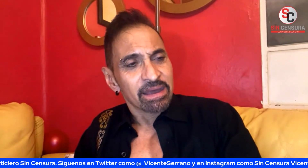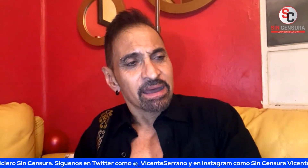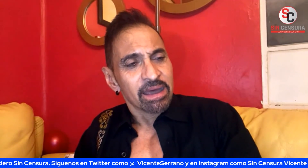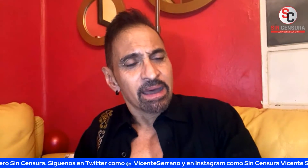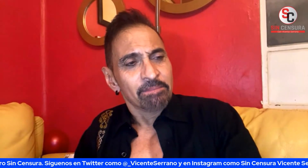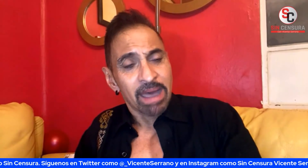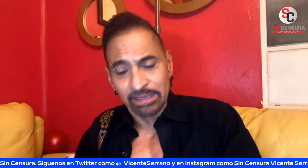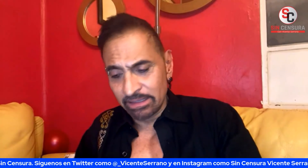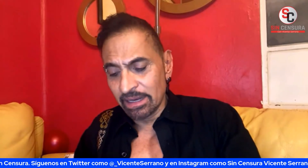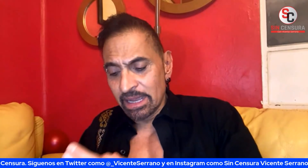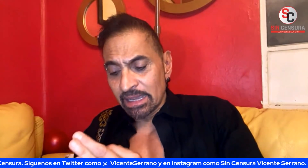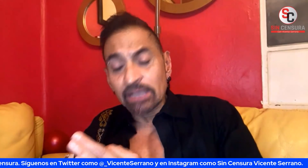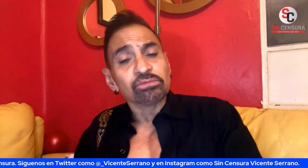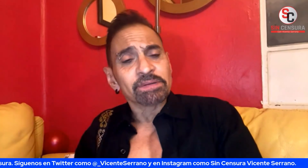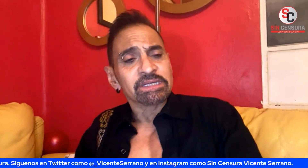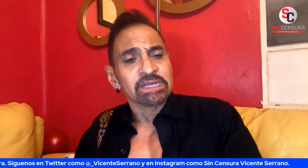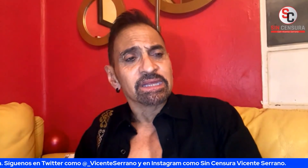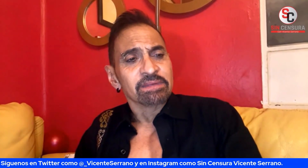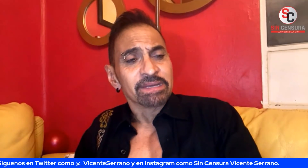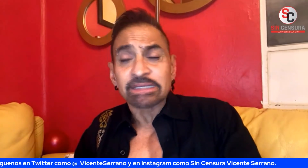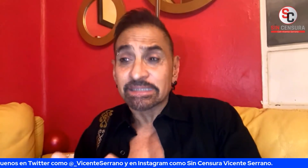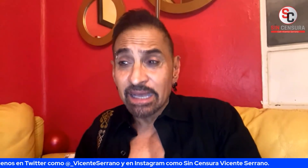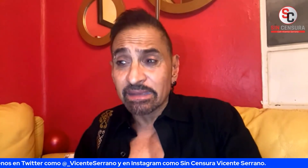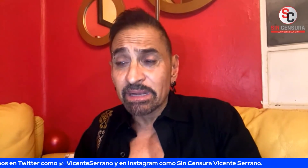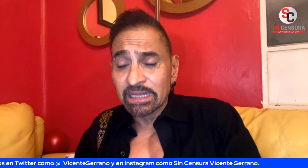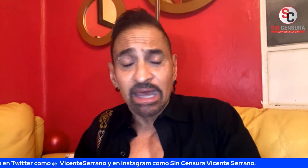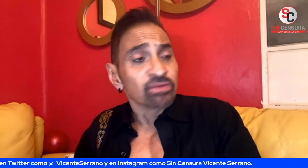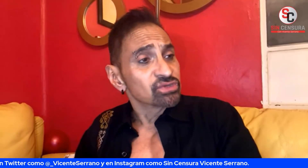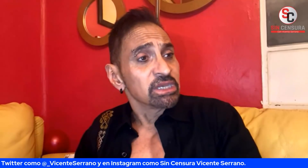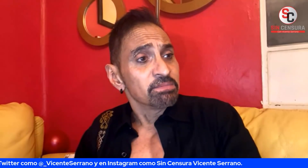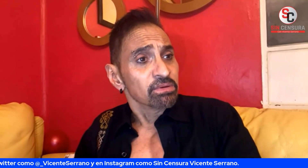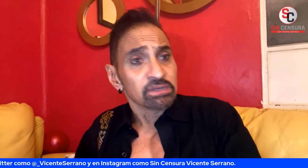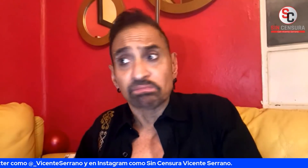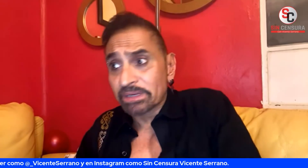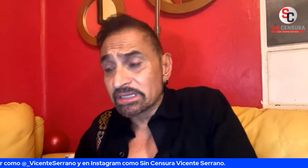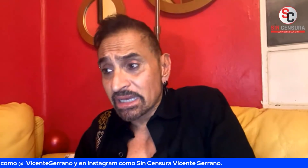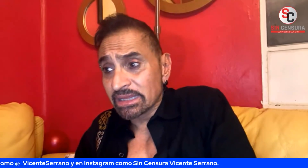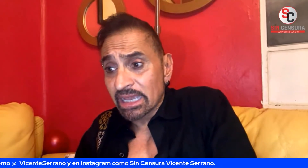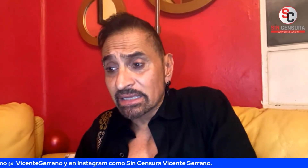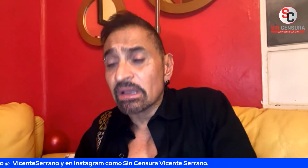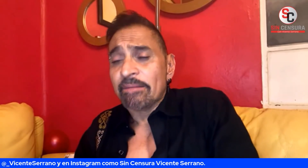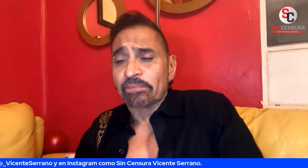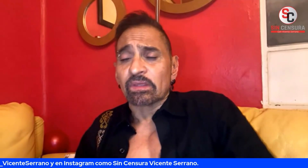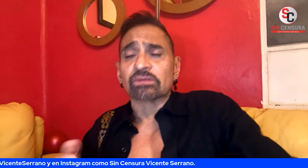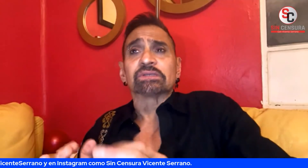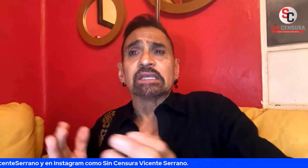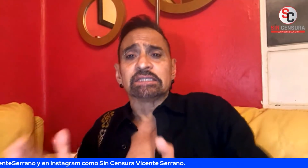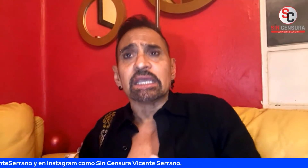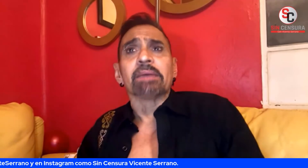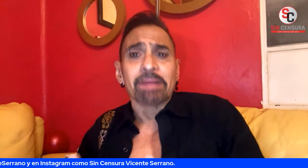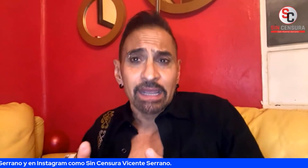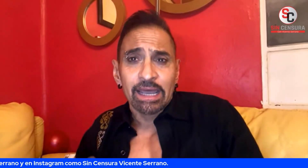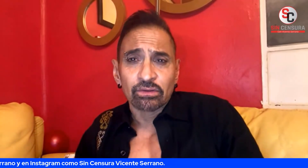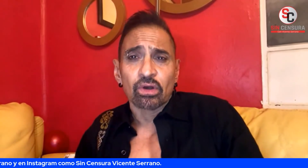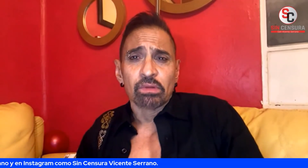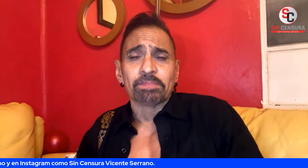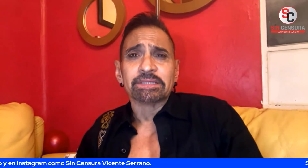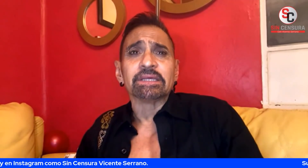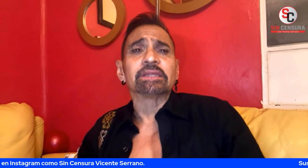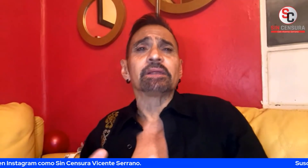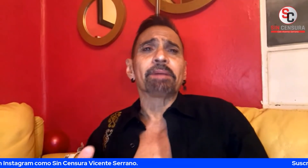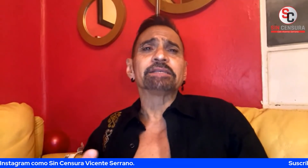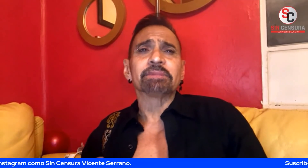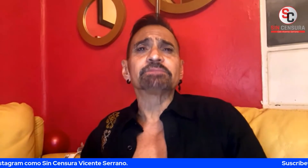decir a Biden, que es un presidente además que está debilitado, sí, pero que es un presidente y que se sigue manejando